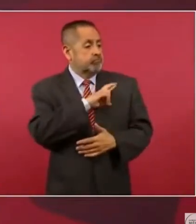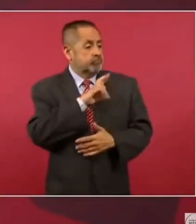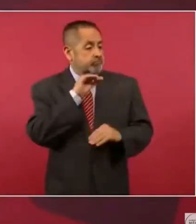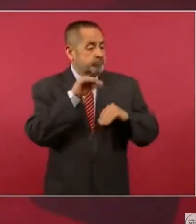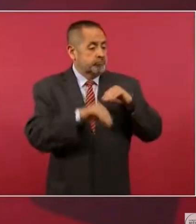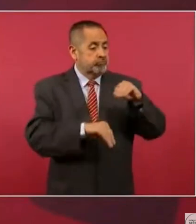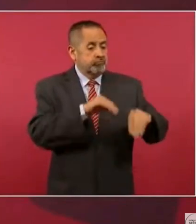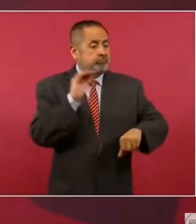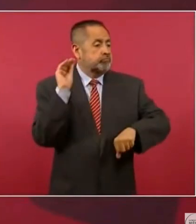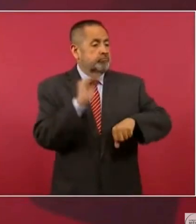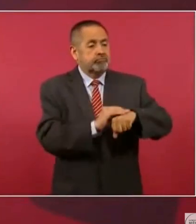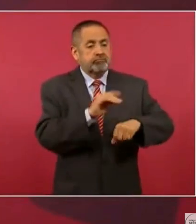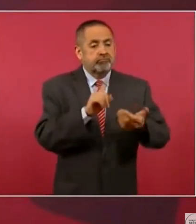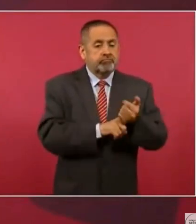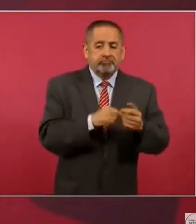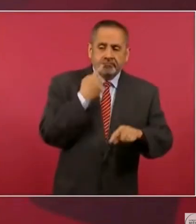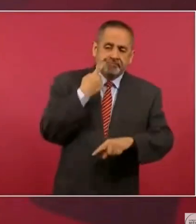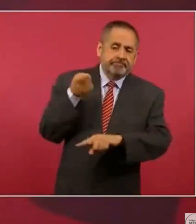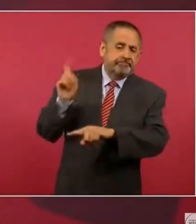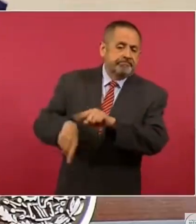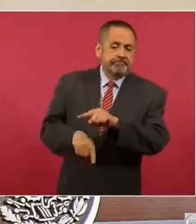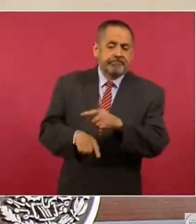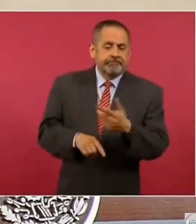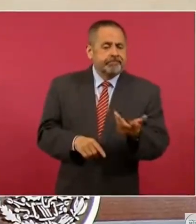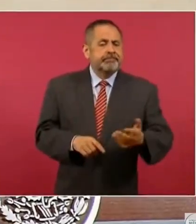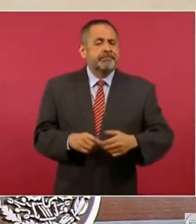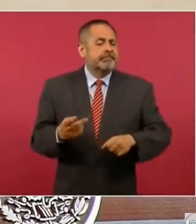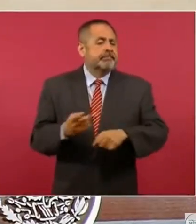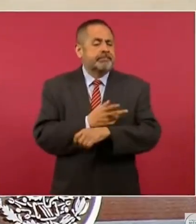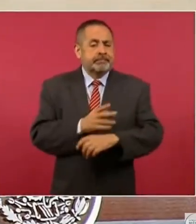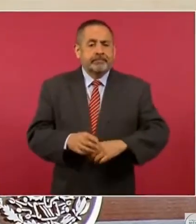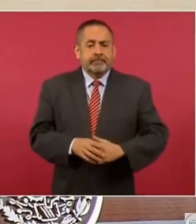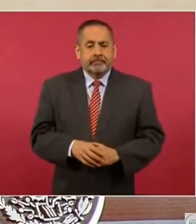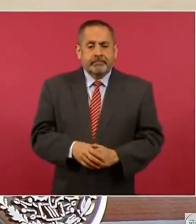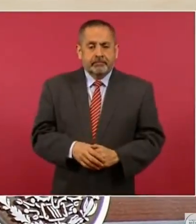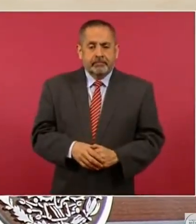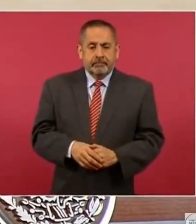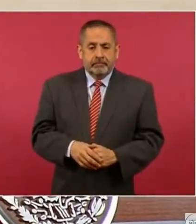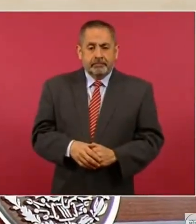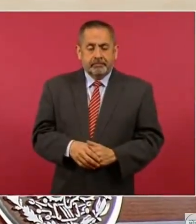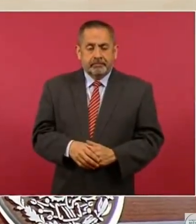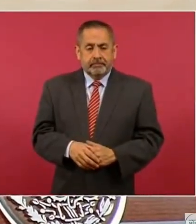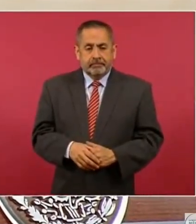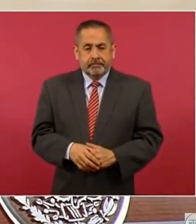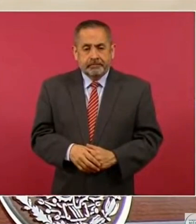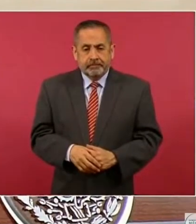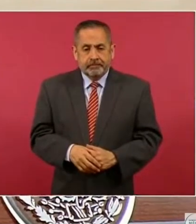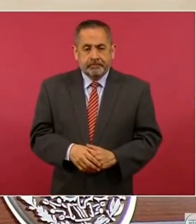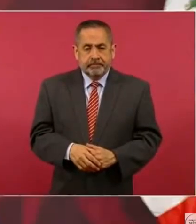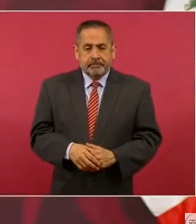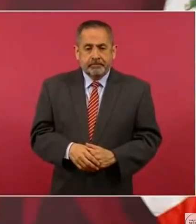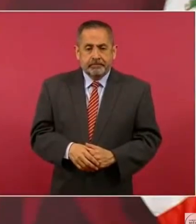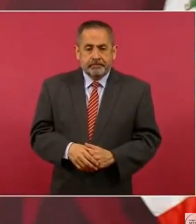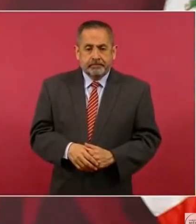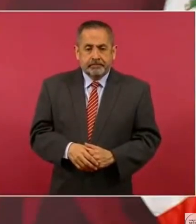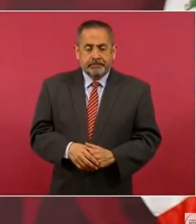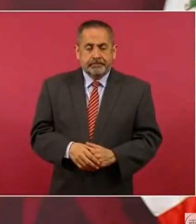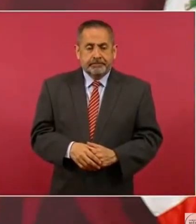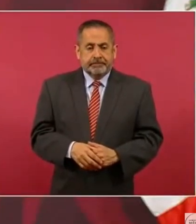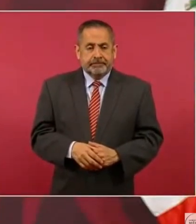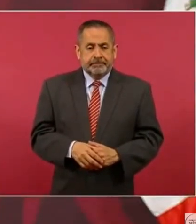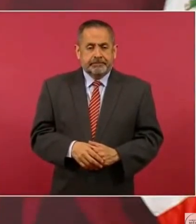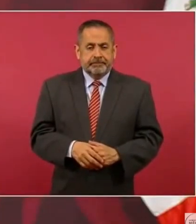el propósito era quitarlas. ¿Qué creen que pasa? Termina su